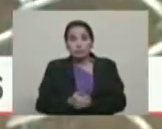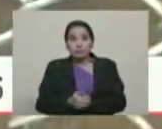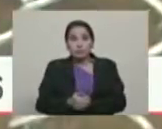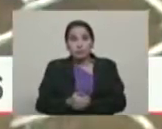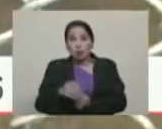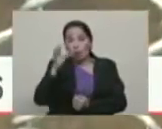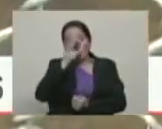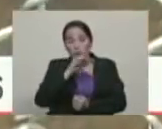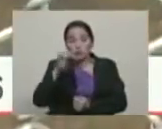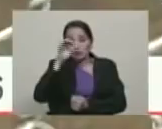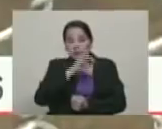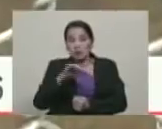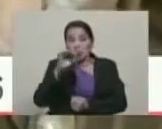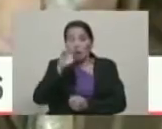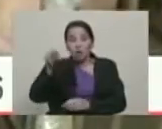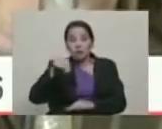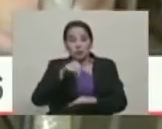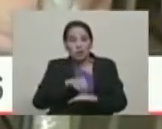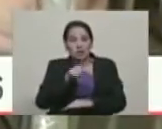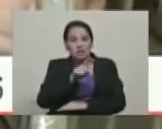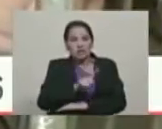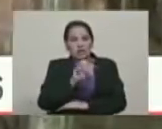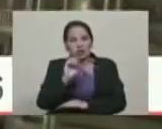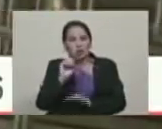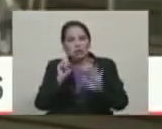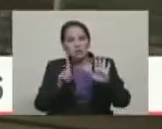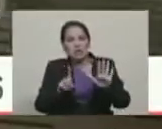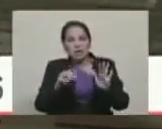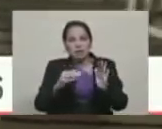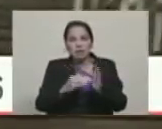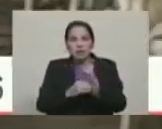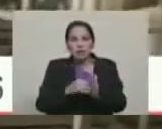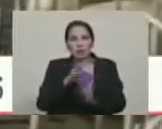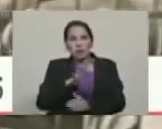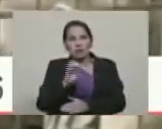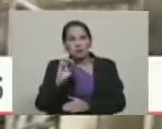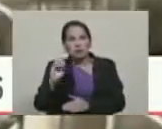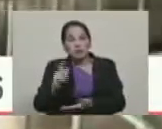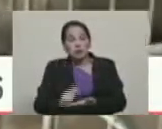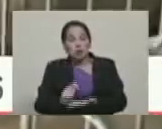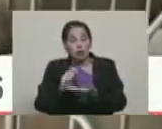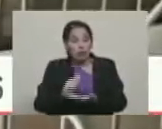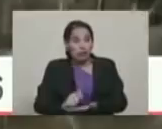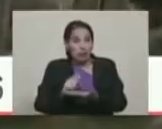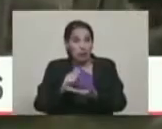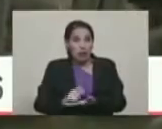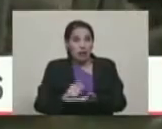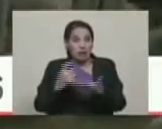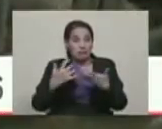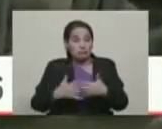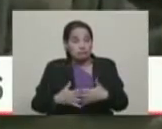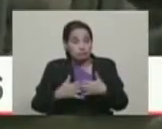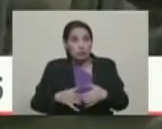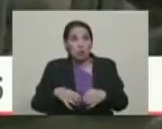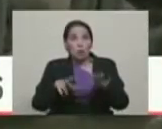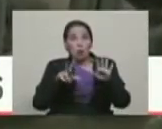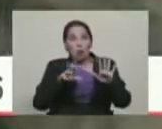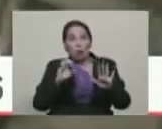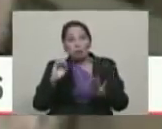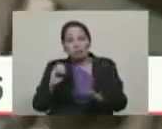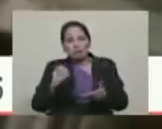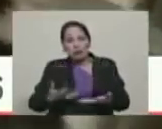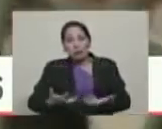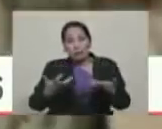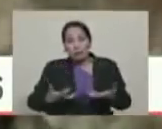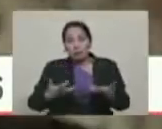porcinos nacionales de 106.400 toneladas anual pie a un promedio de 80 kilogramos promedio